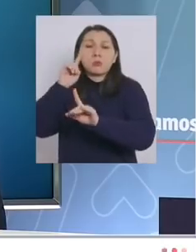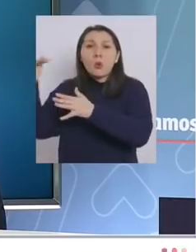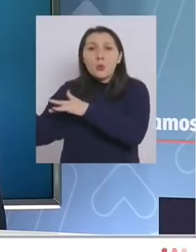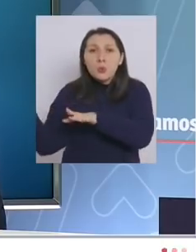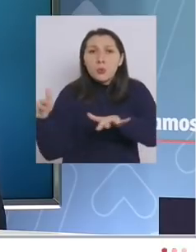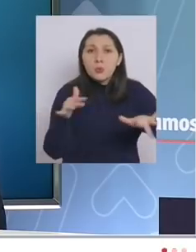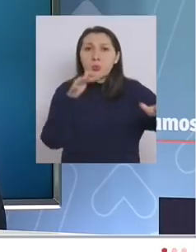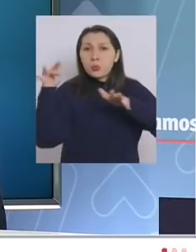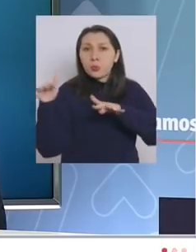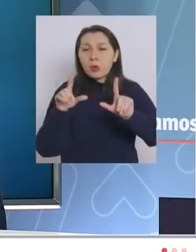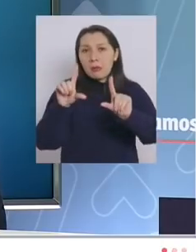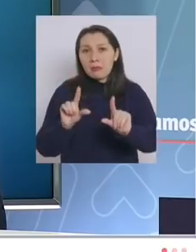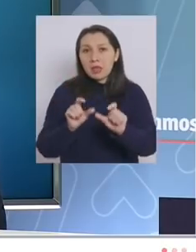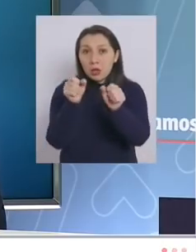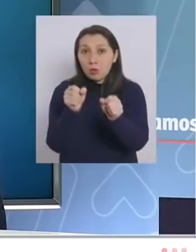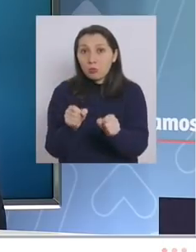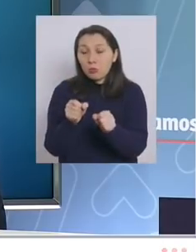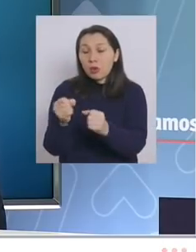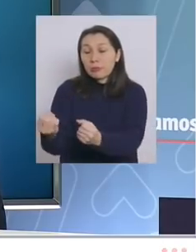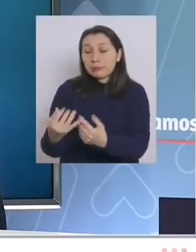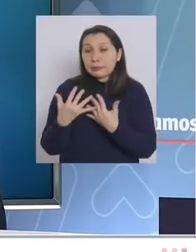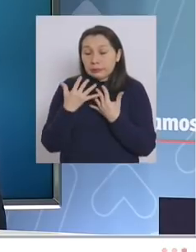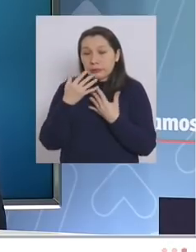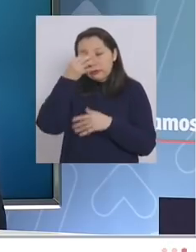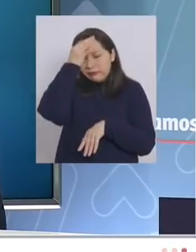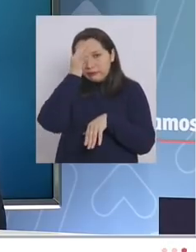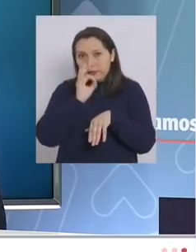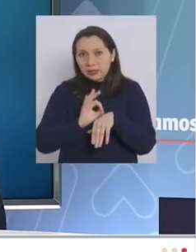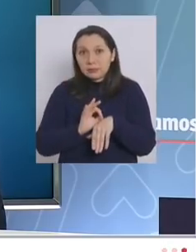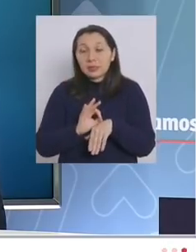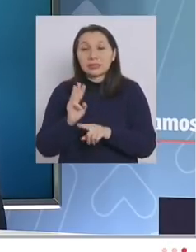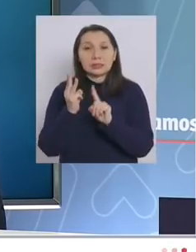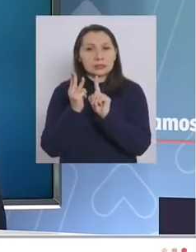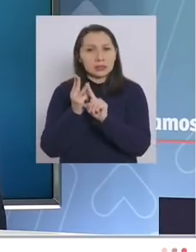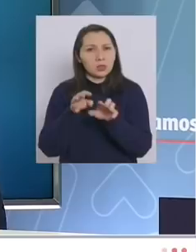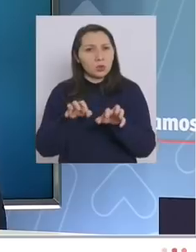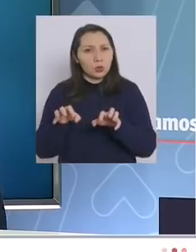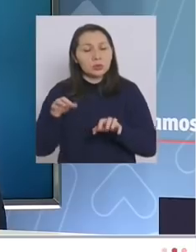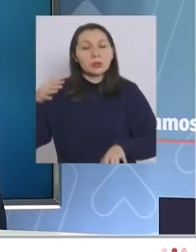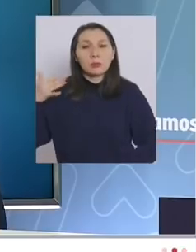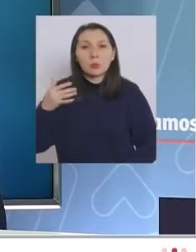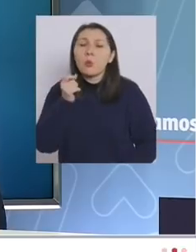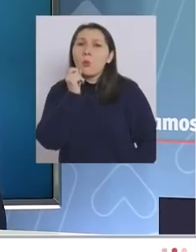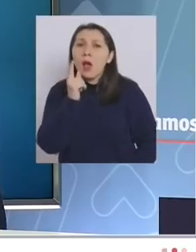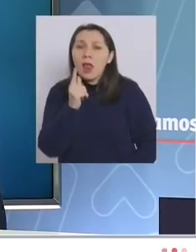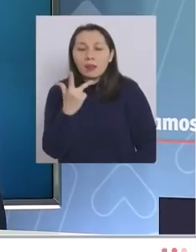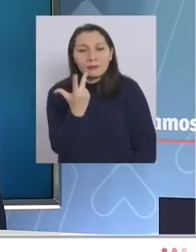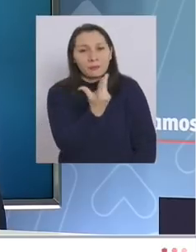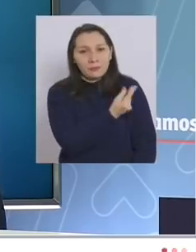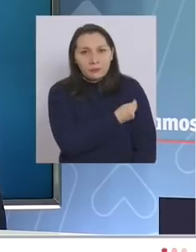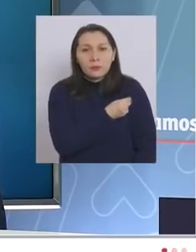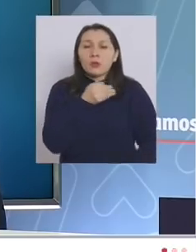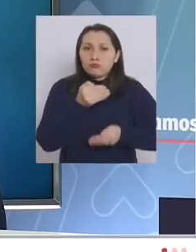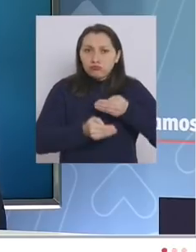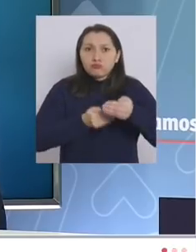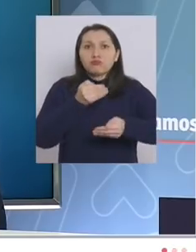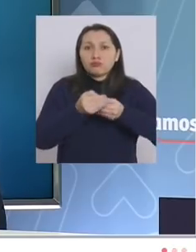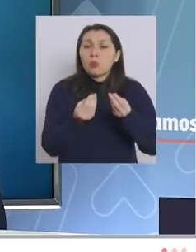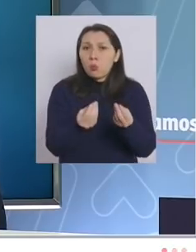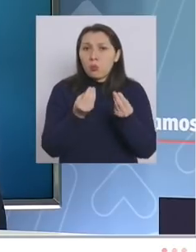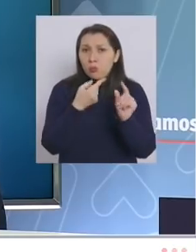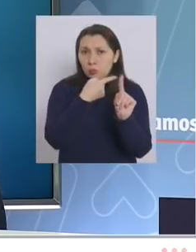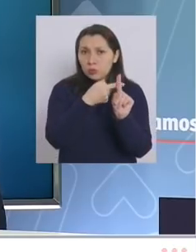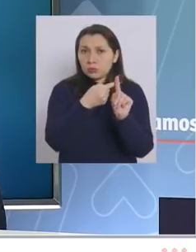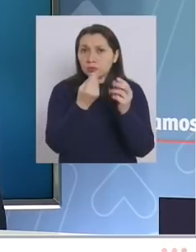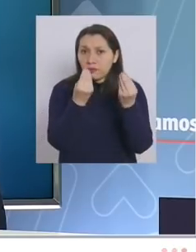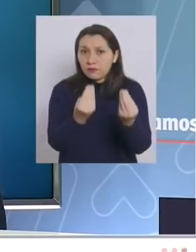para disminuir estas posibilidades de contagio. Y el tercer elemento, que lo hemos dicho, es la vacunación. Hemos avanzado de una manera muy